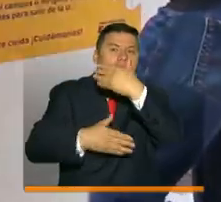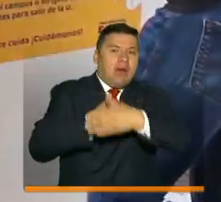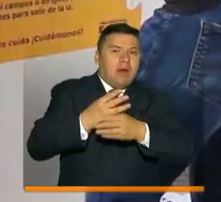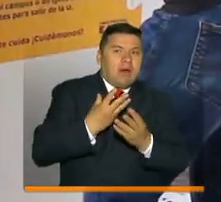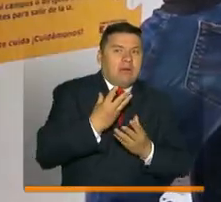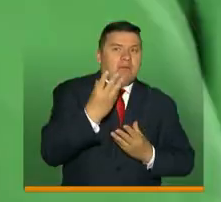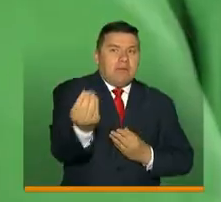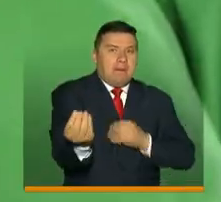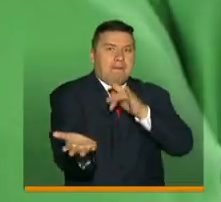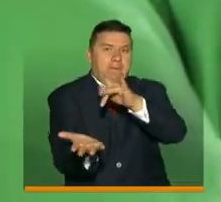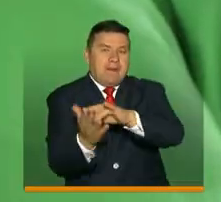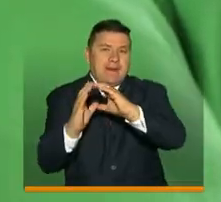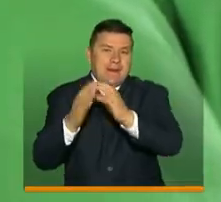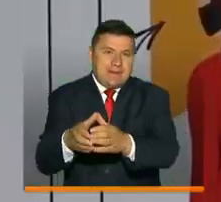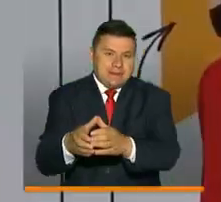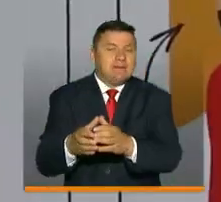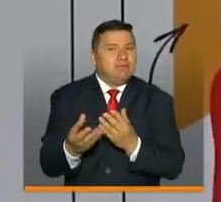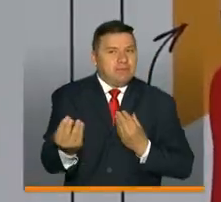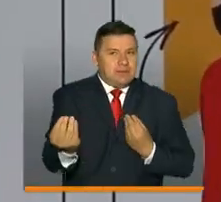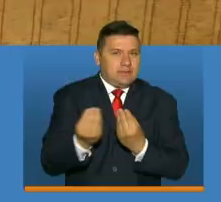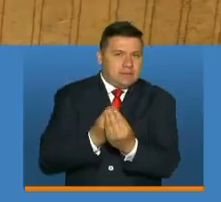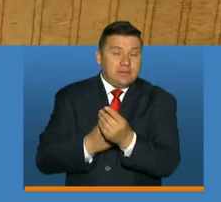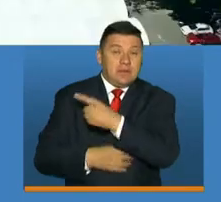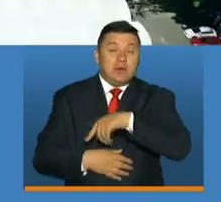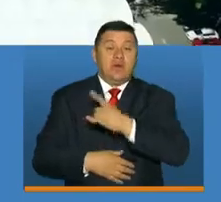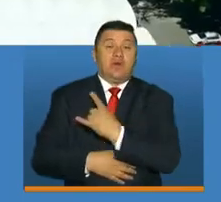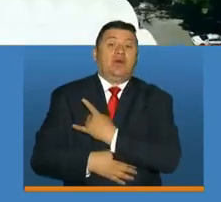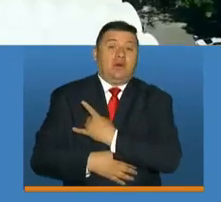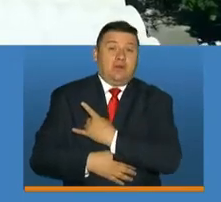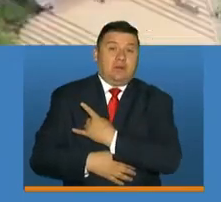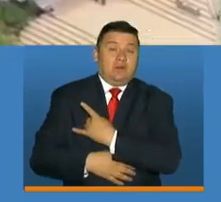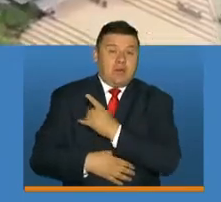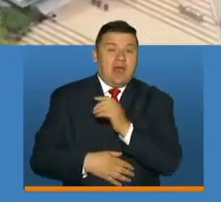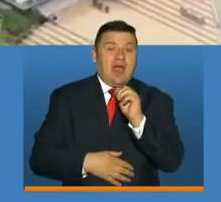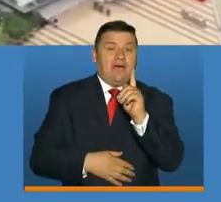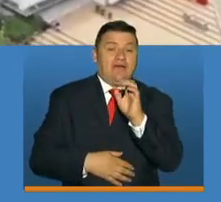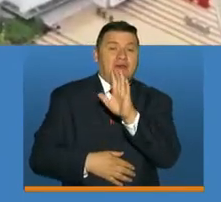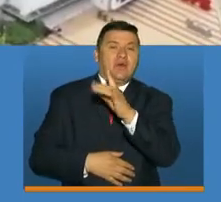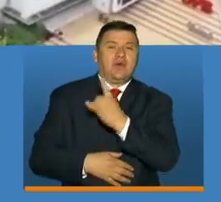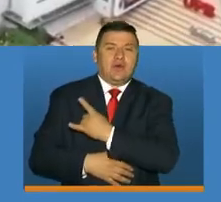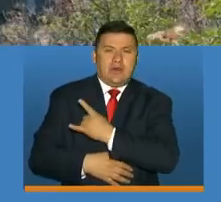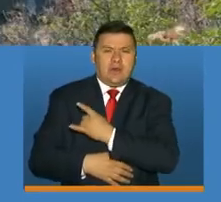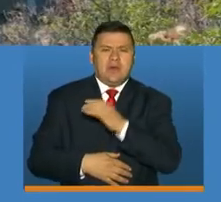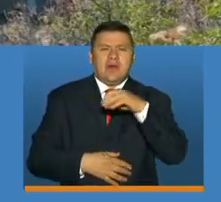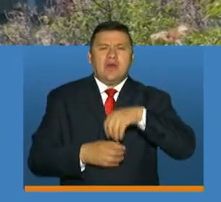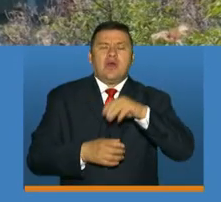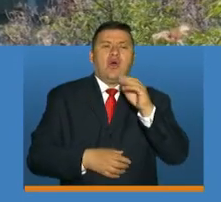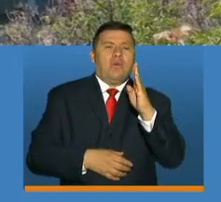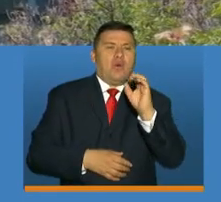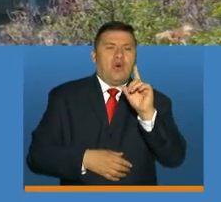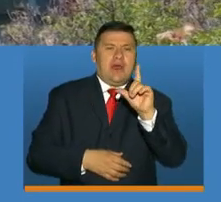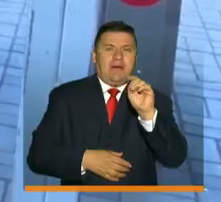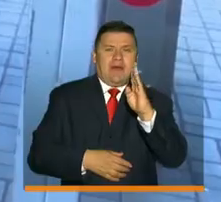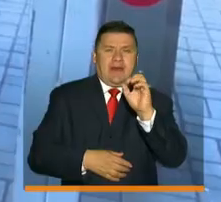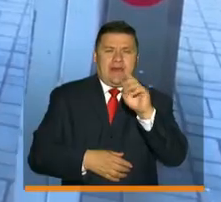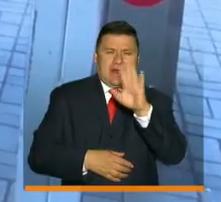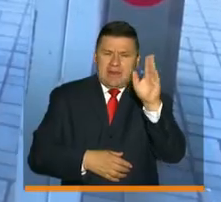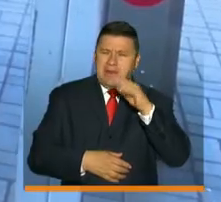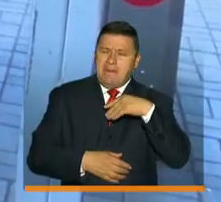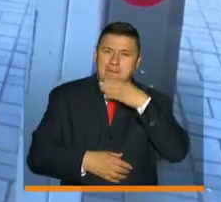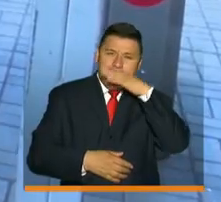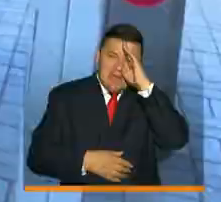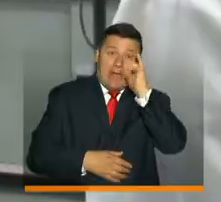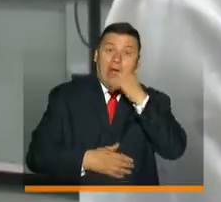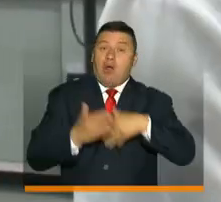la presencialidad. En este contexto, las universidades EAFIT y la Universidad Pontificia Bolivariana de Medellín han iniciado